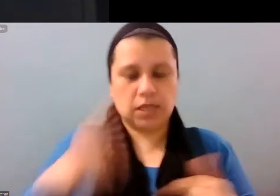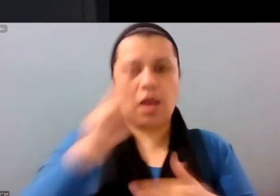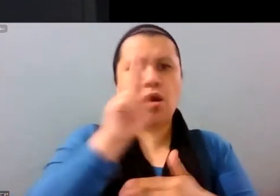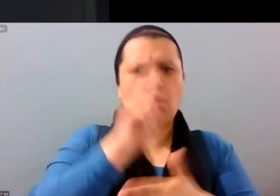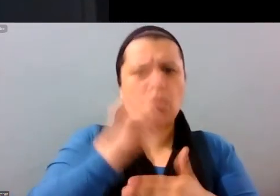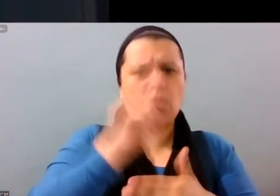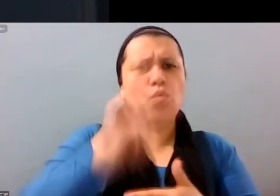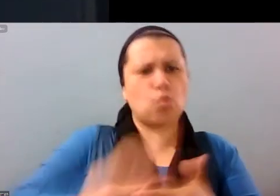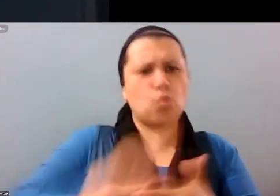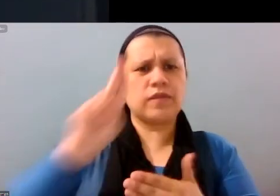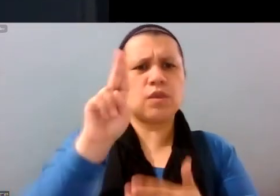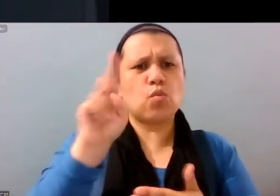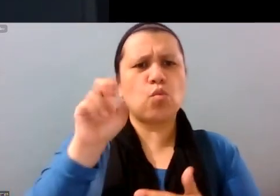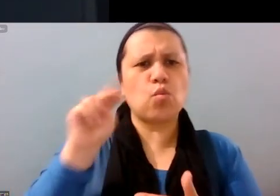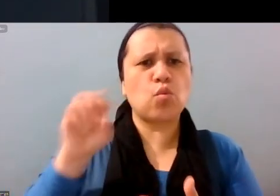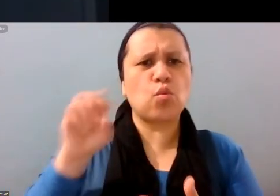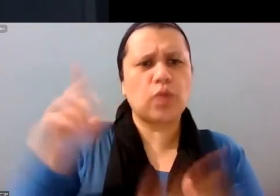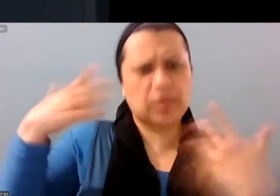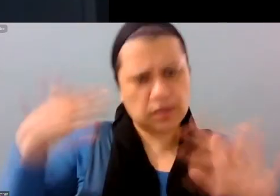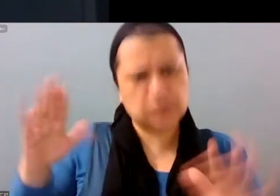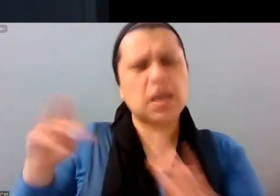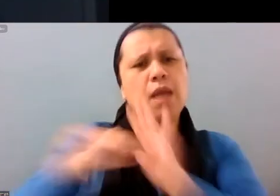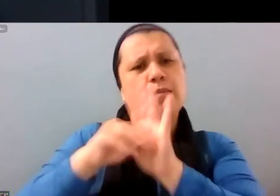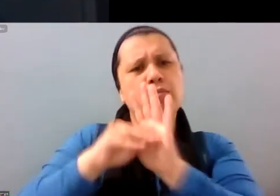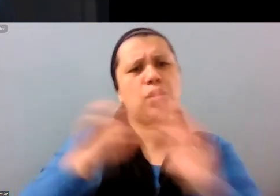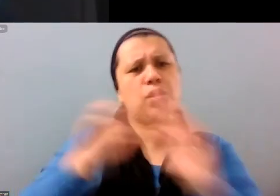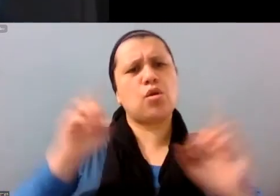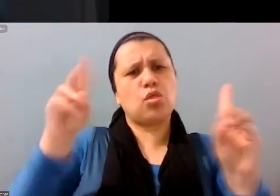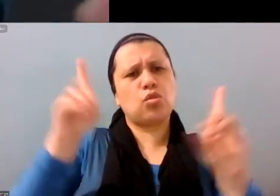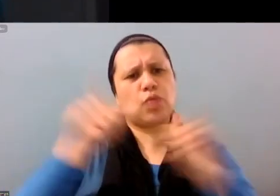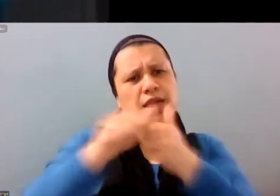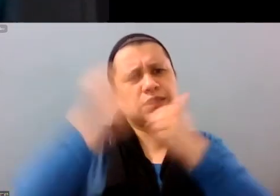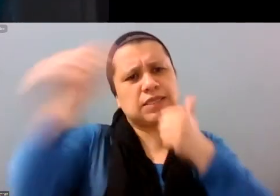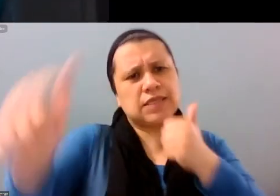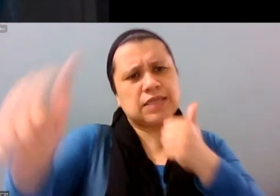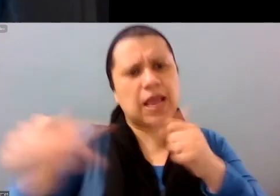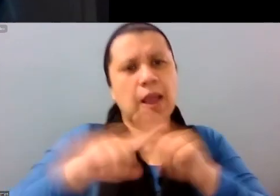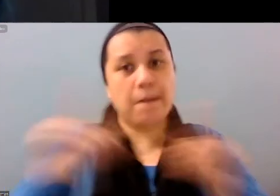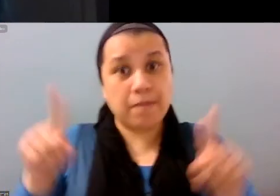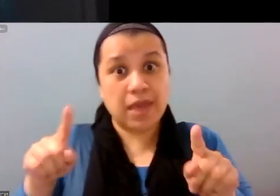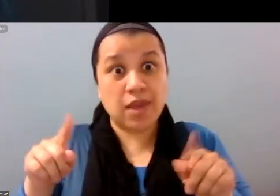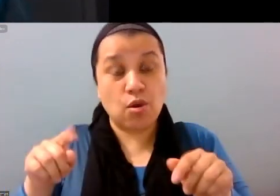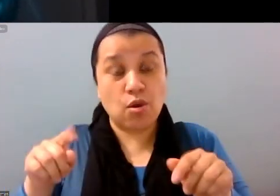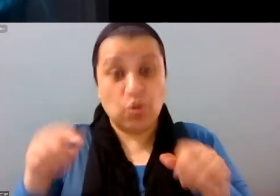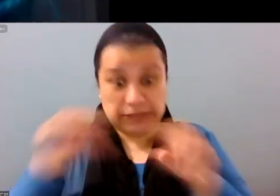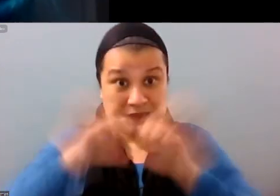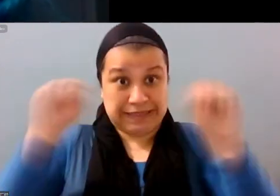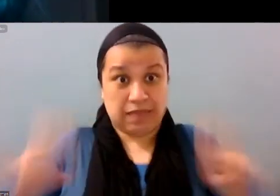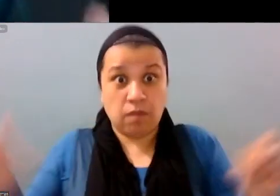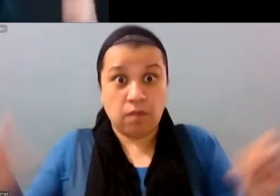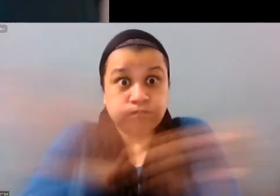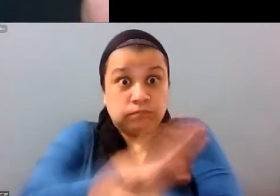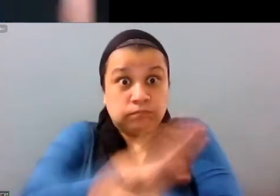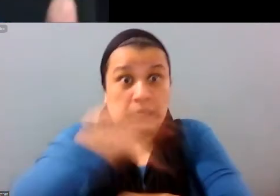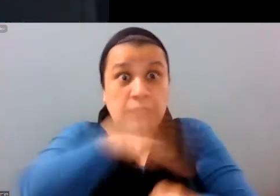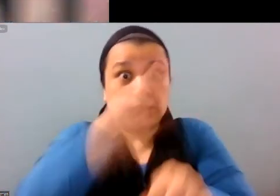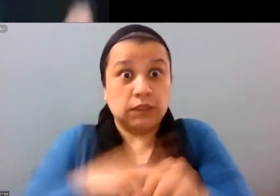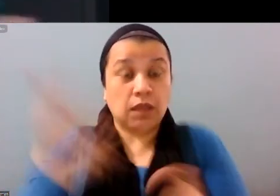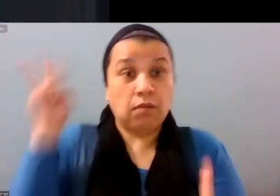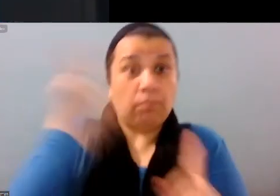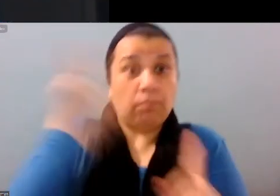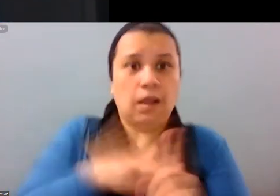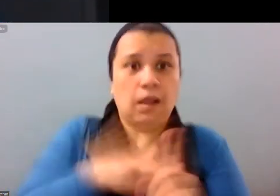con el modelo de educación a distancia pero no lo habíamos en todo el sistema educativo nacional no lo habíamos implementado estábamos nosotros ahí